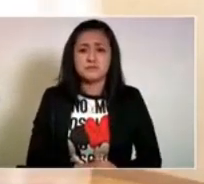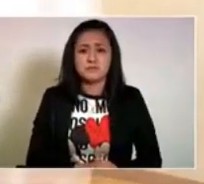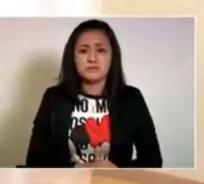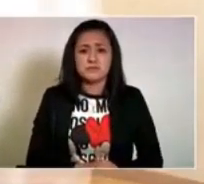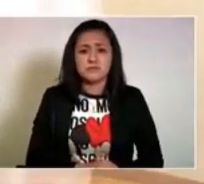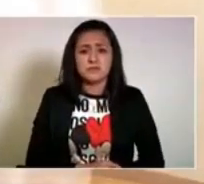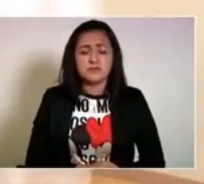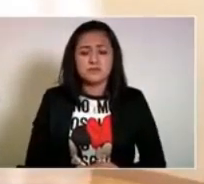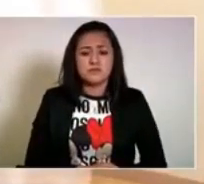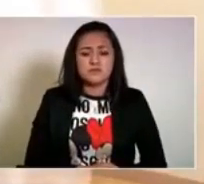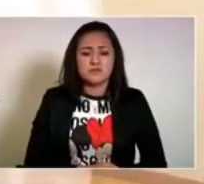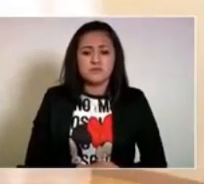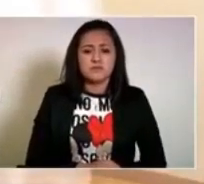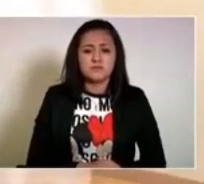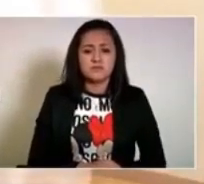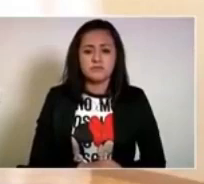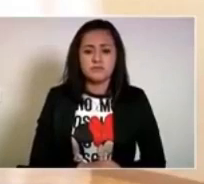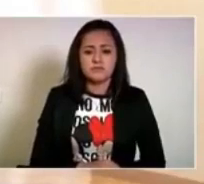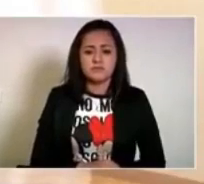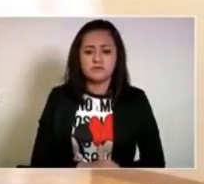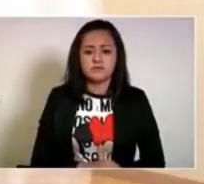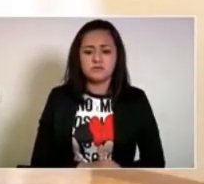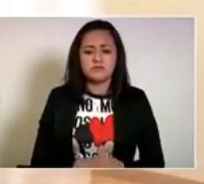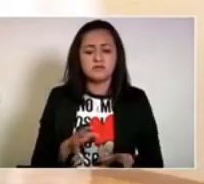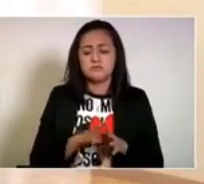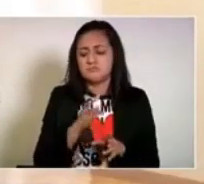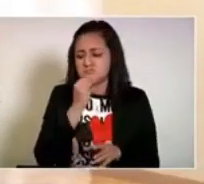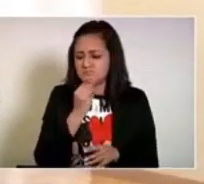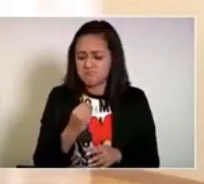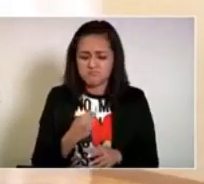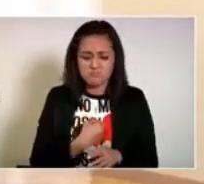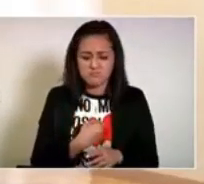Aunque caigamos en la vorágine